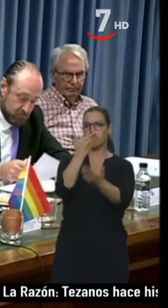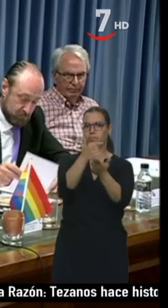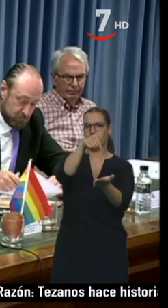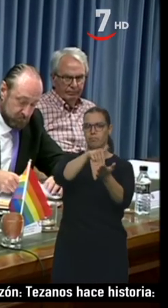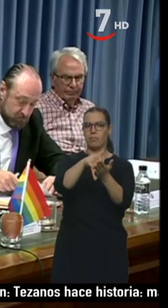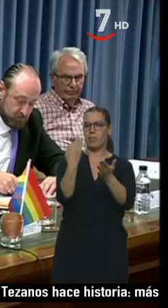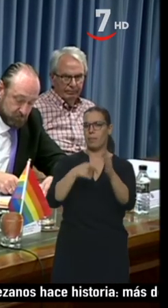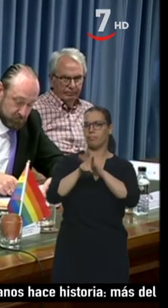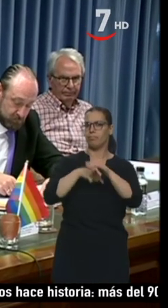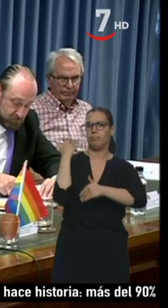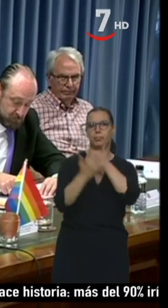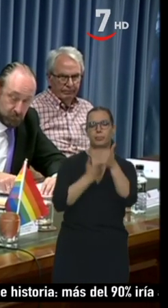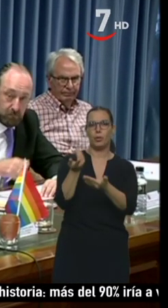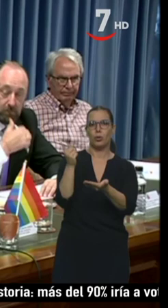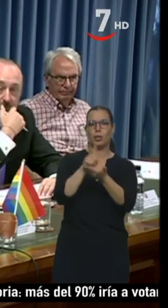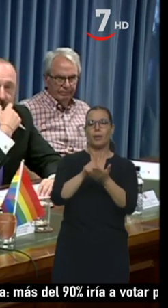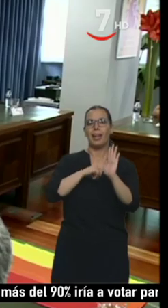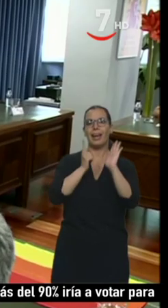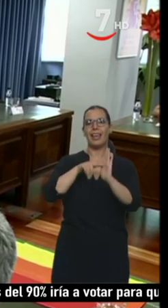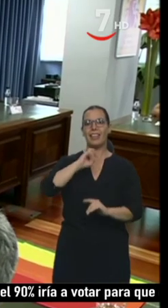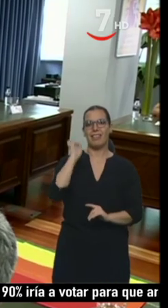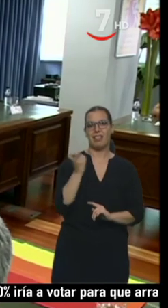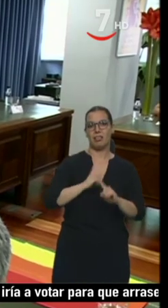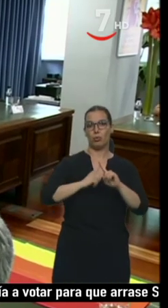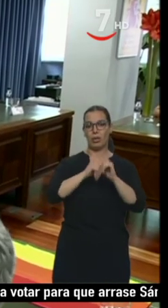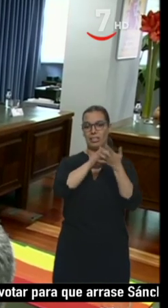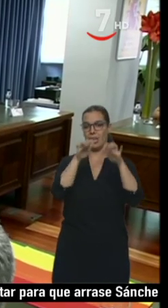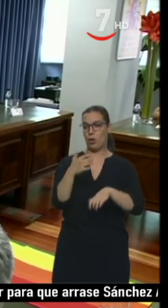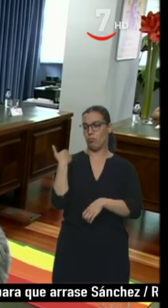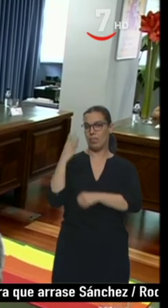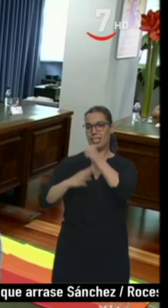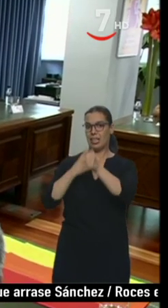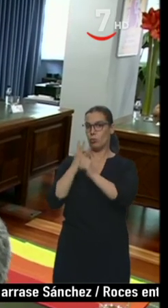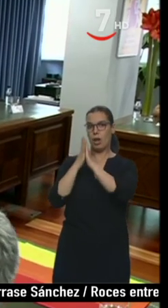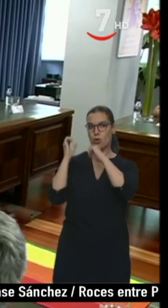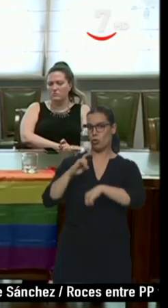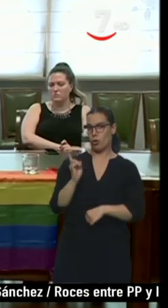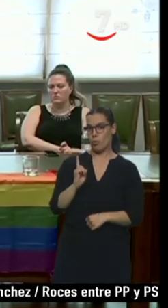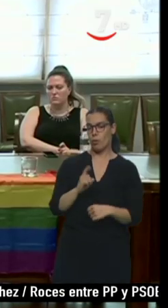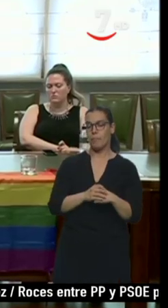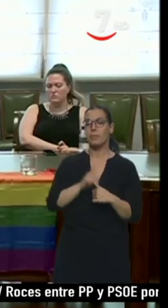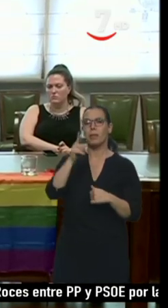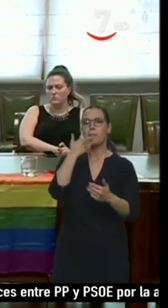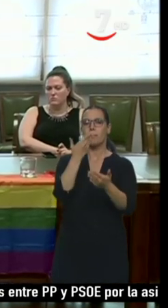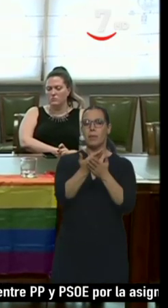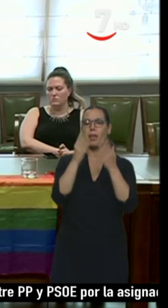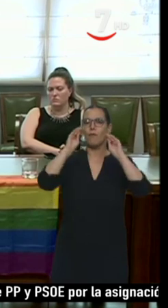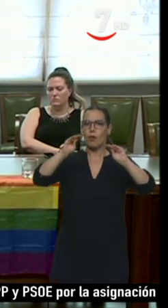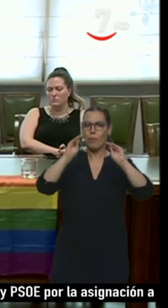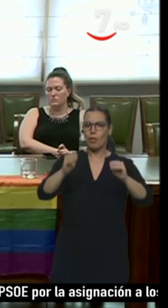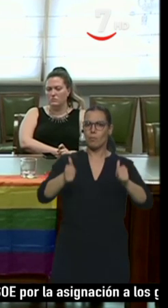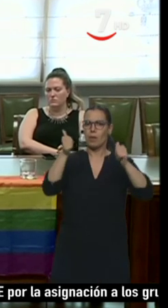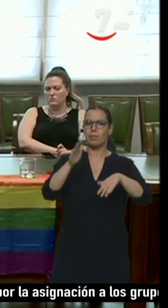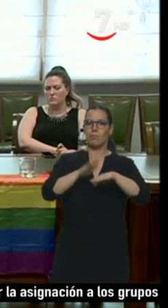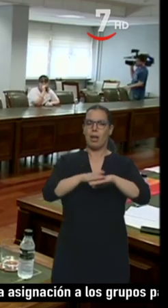Ley sobre Diversidad Sexual de Castilla y León, que no llegó a aprobarse en la pasada legislatura, y también han pedido más formación para los cuerpos